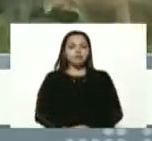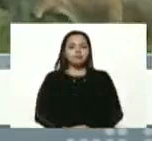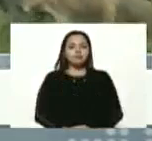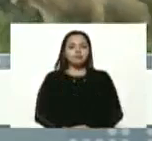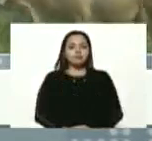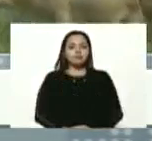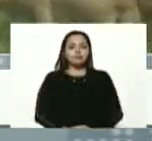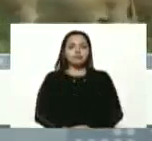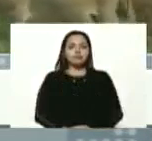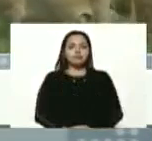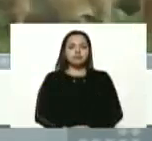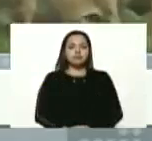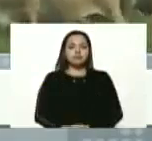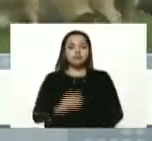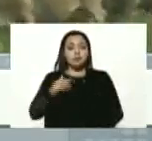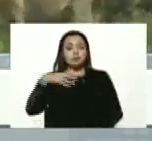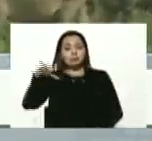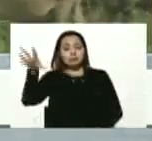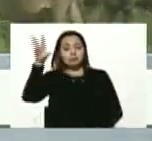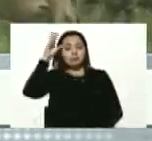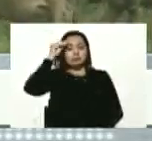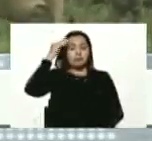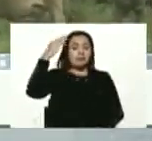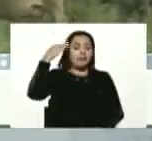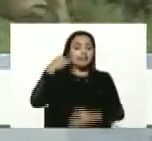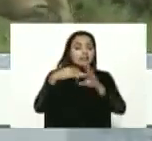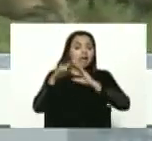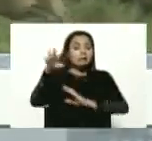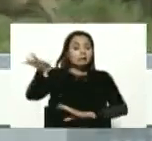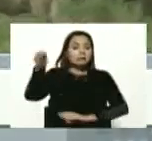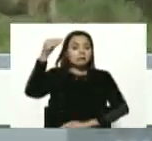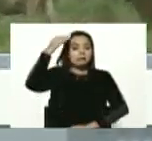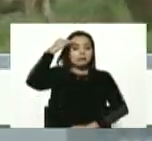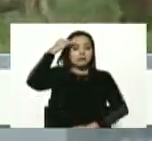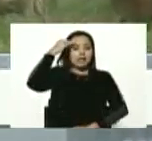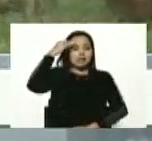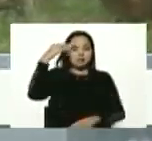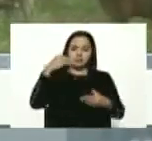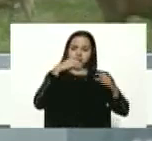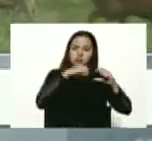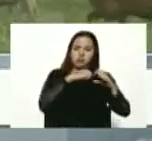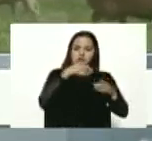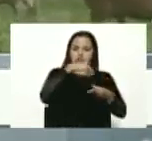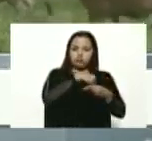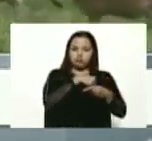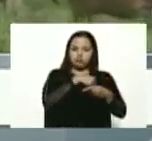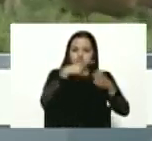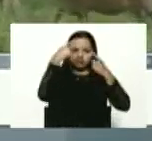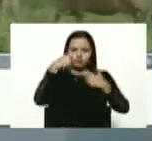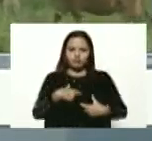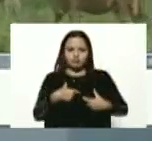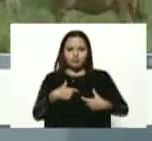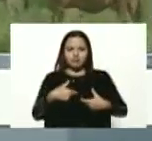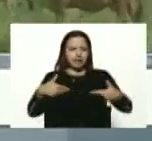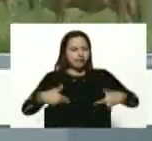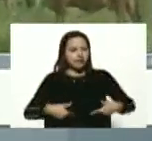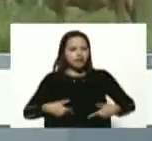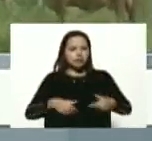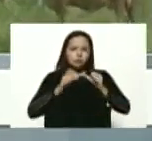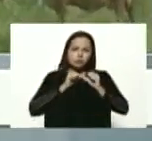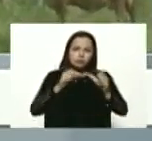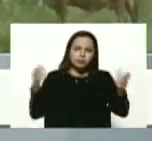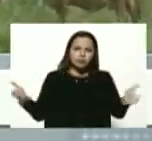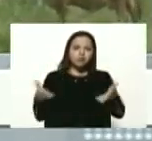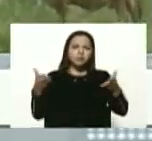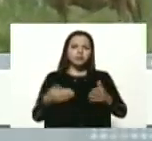en mi mente, en mi corazón, en mi ser de guerrero y de batallador. Creo